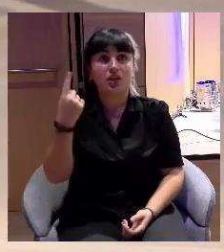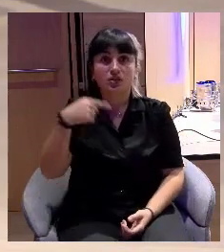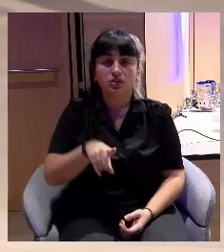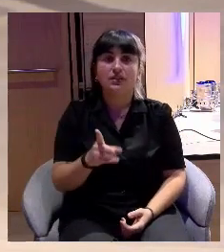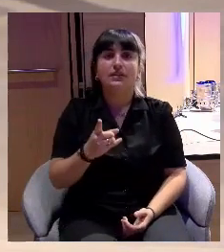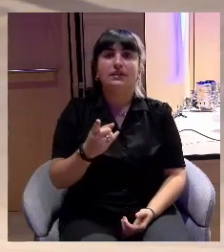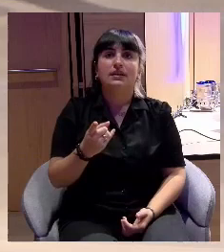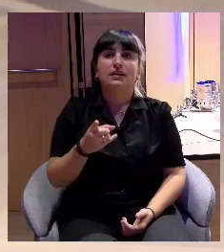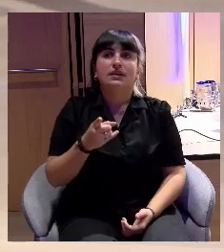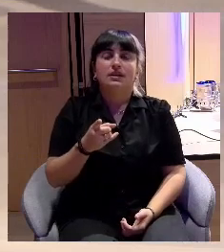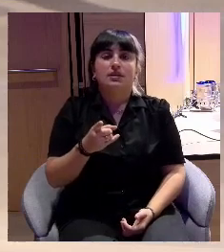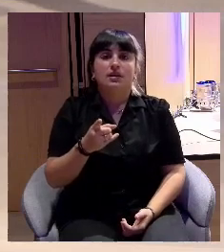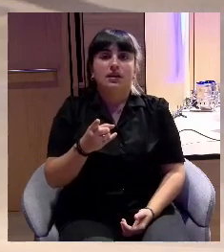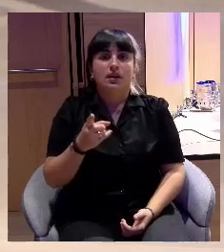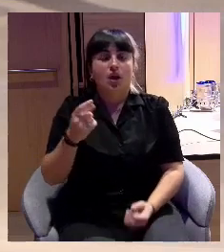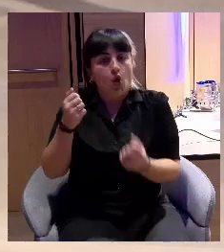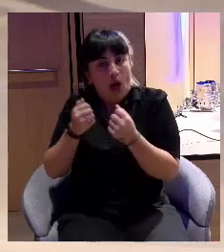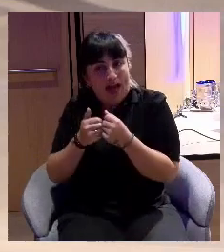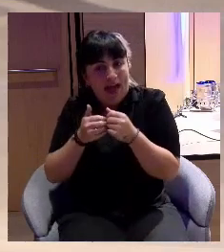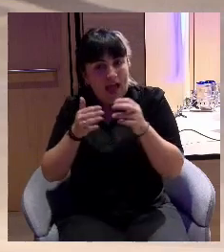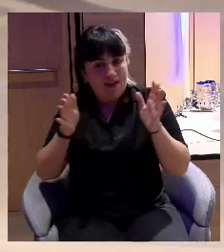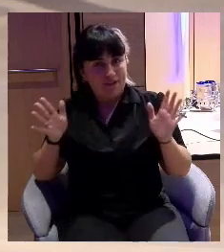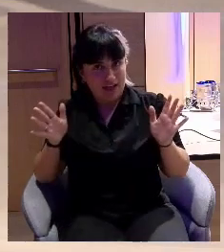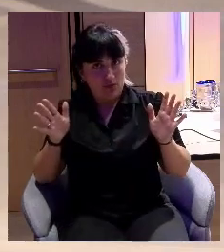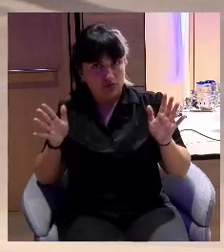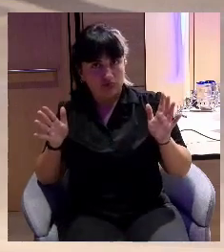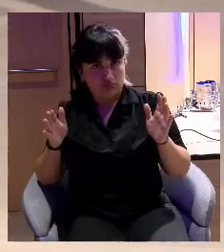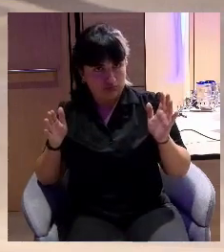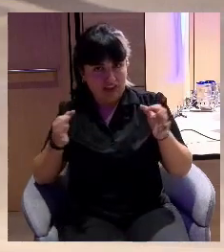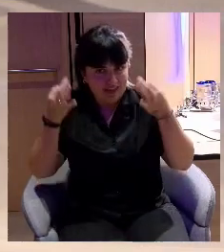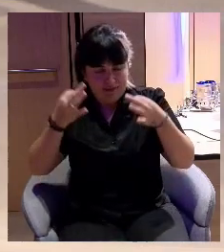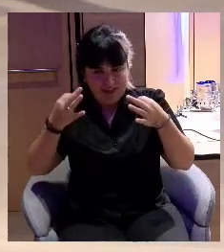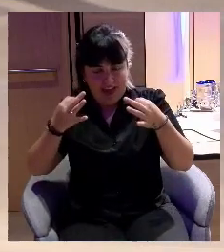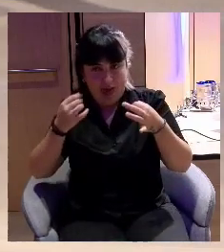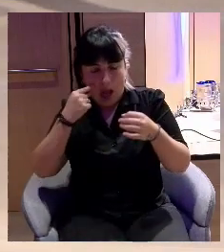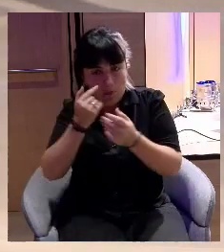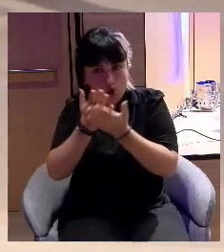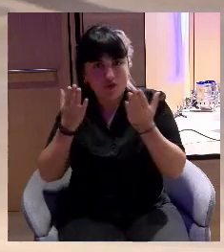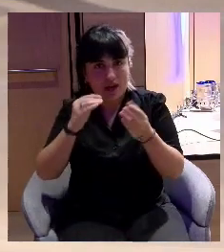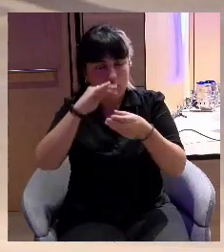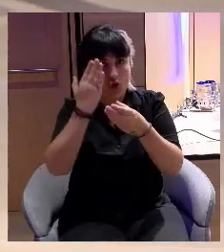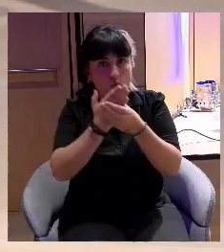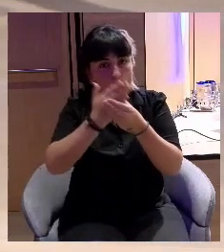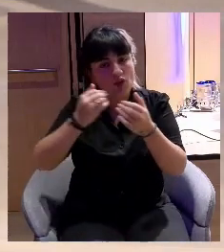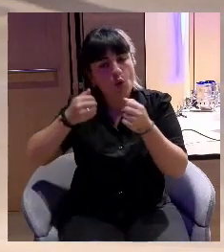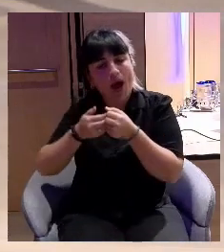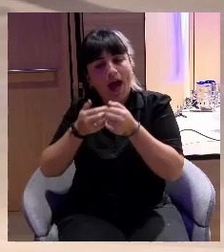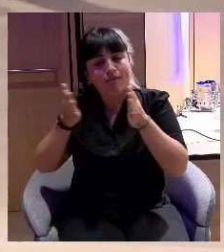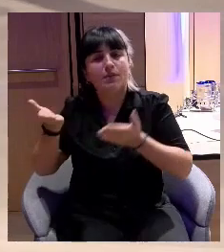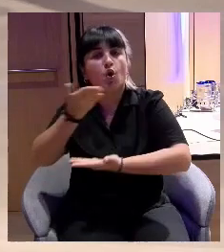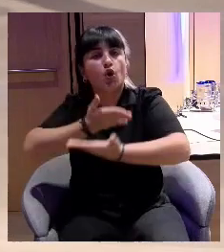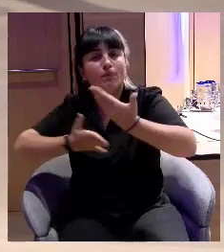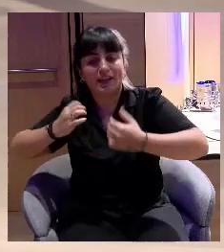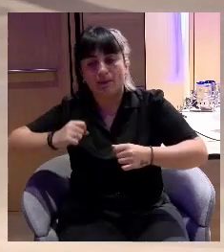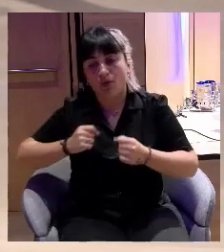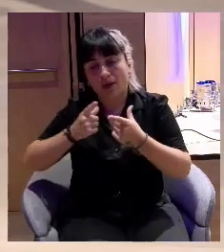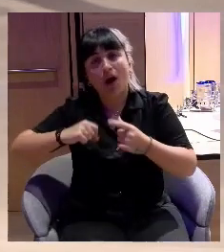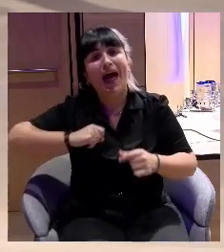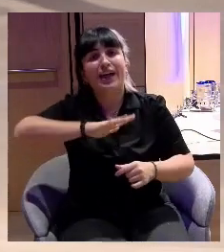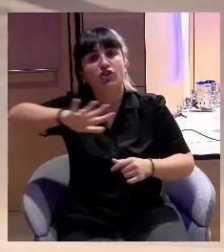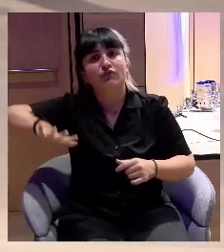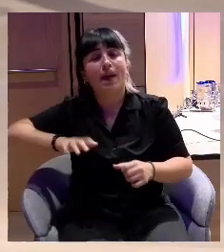nuestra comunidad, y cuando digo lo abrimos, digo literalmente, abrimos el archivo, lo compartimos para que cualquiera pueda entrar y